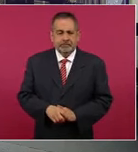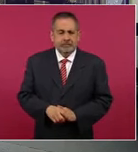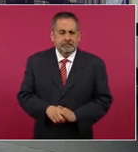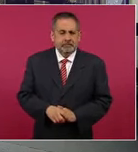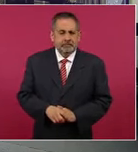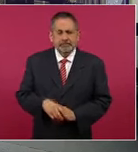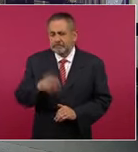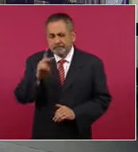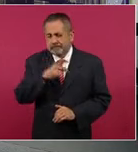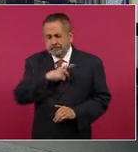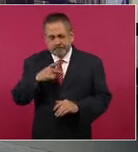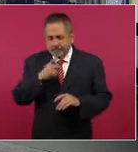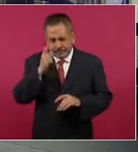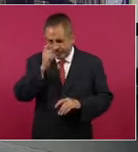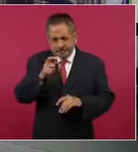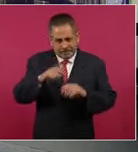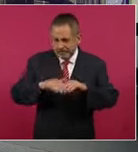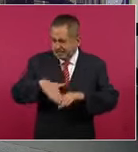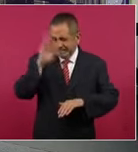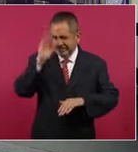Pero tiene que ser más que eso,